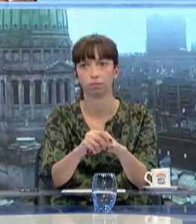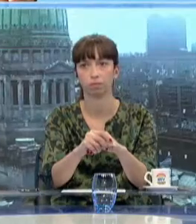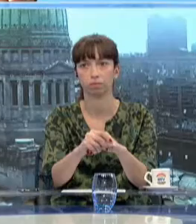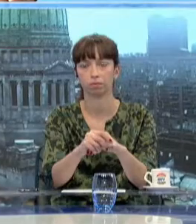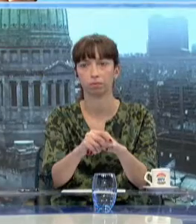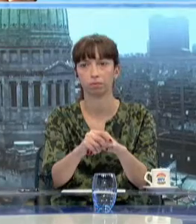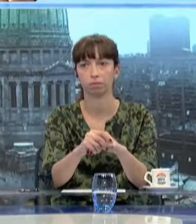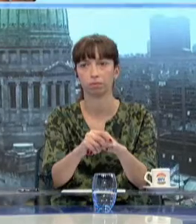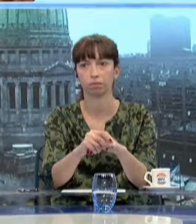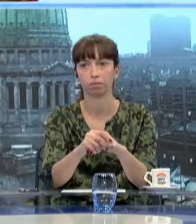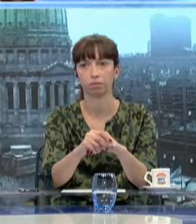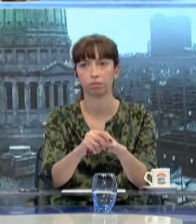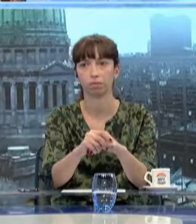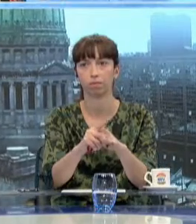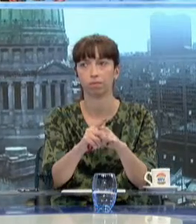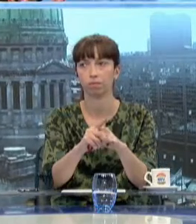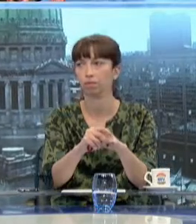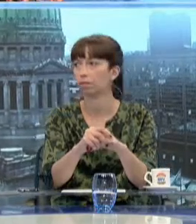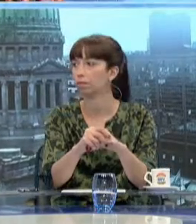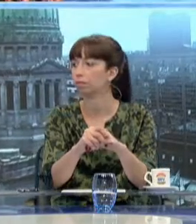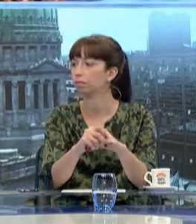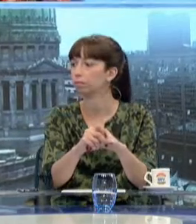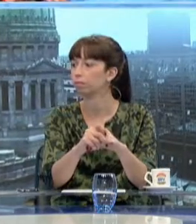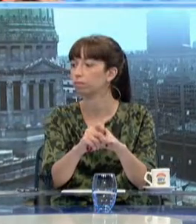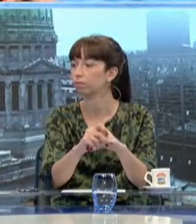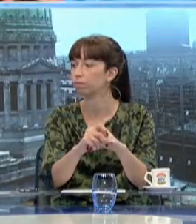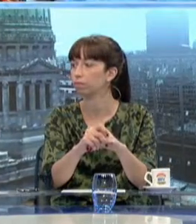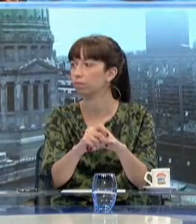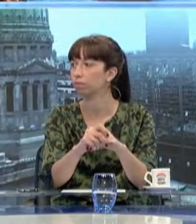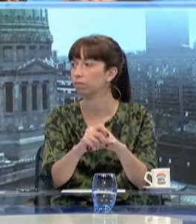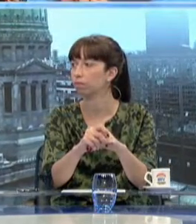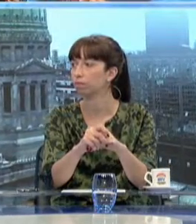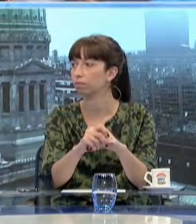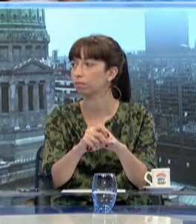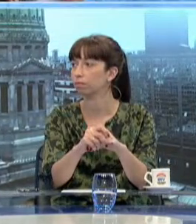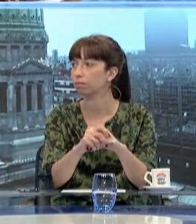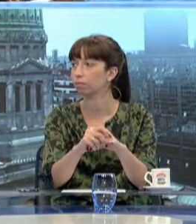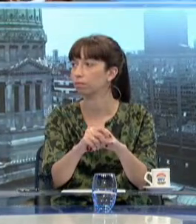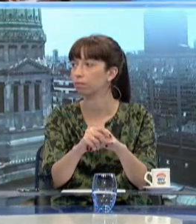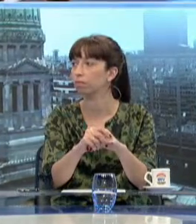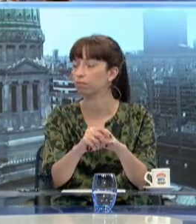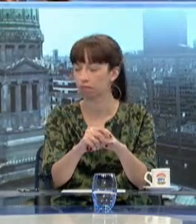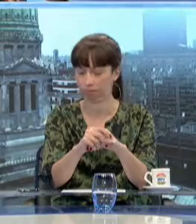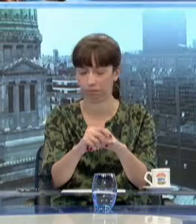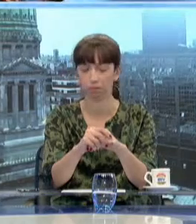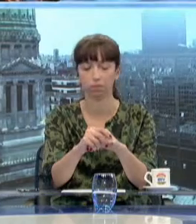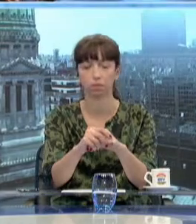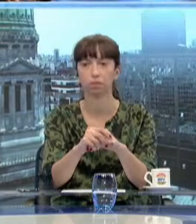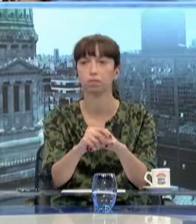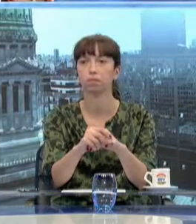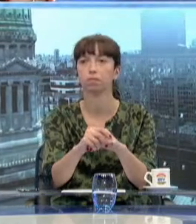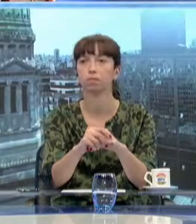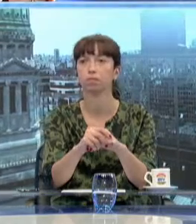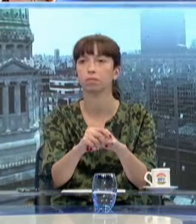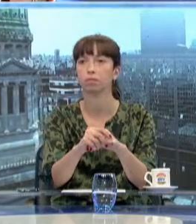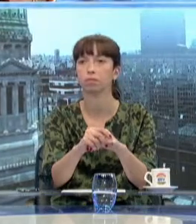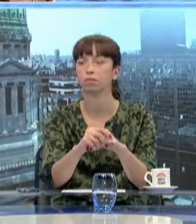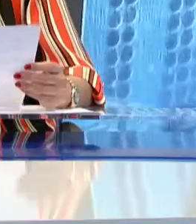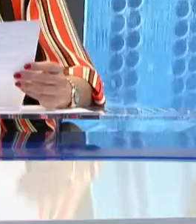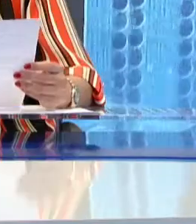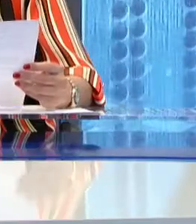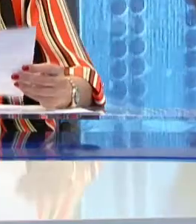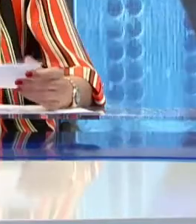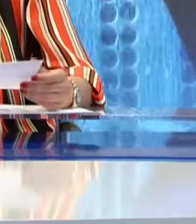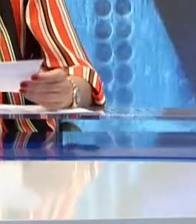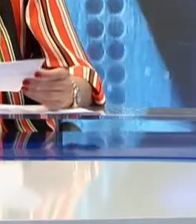a tratar de mejorar seguramente. Diputado, vamos a, al menos después mis compañeras quieren ir para atrás,